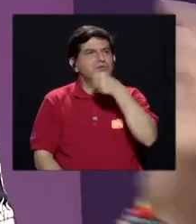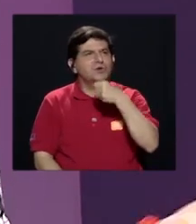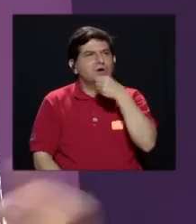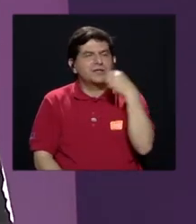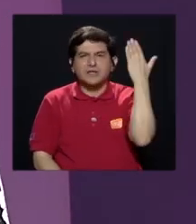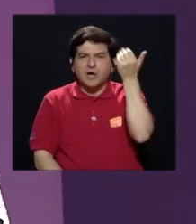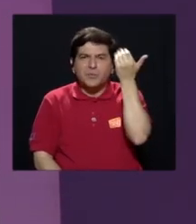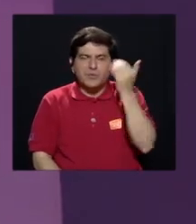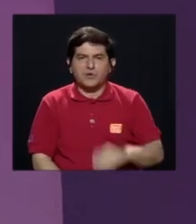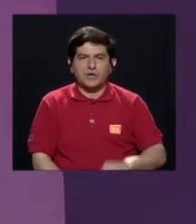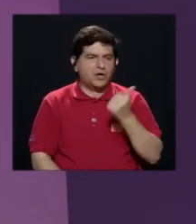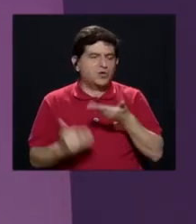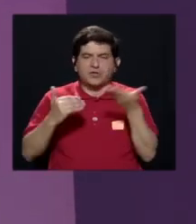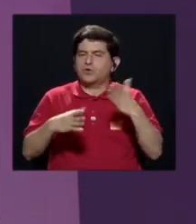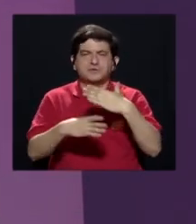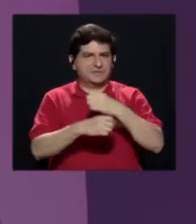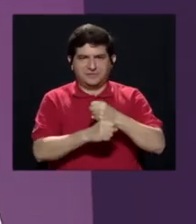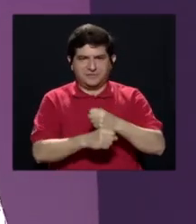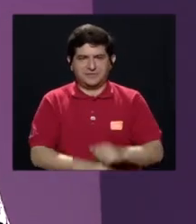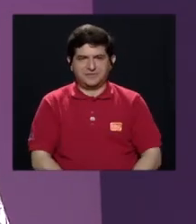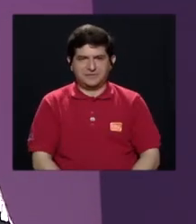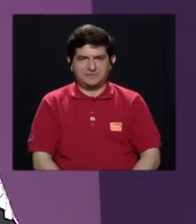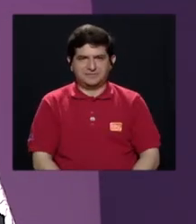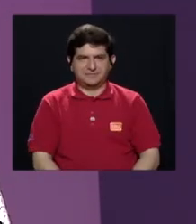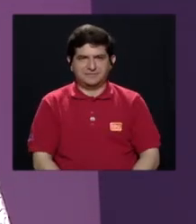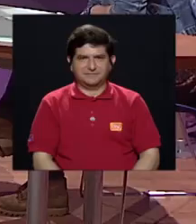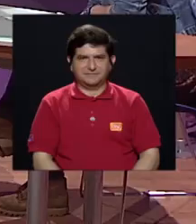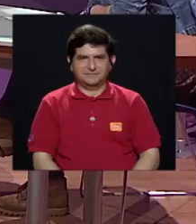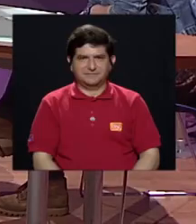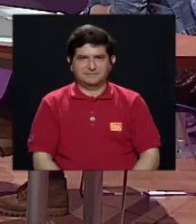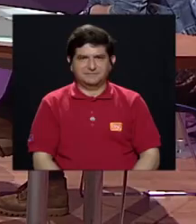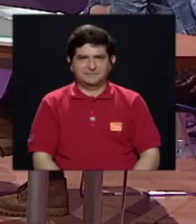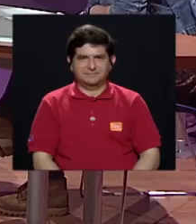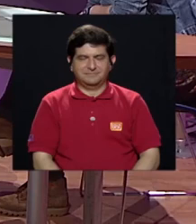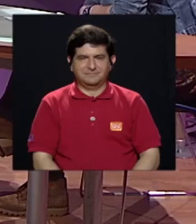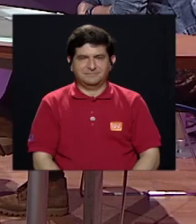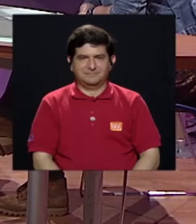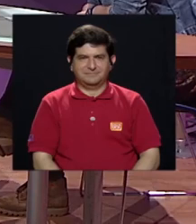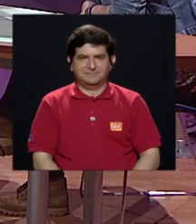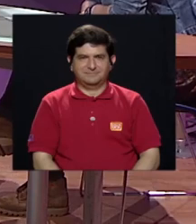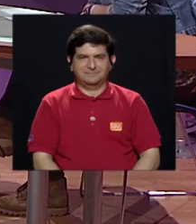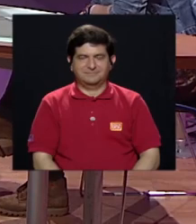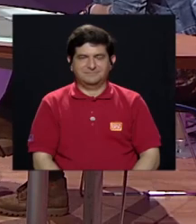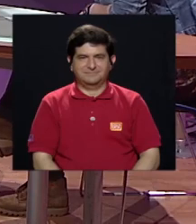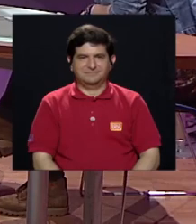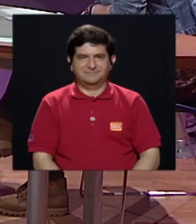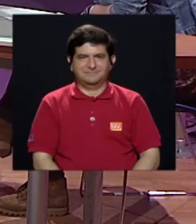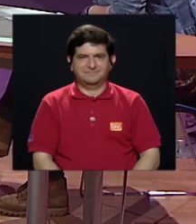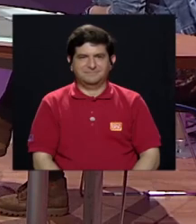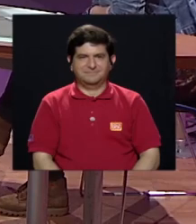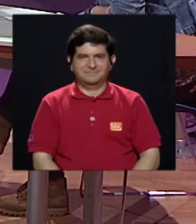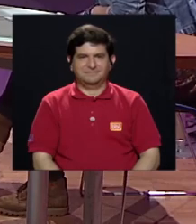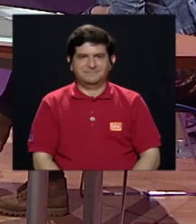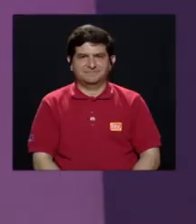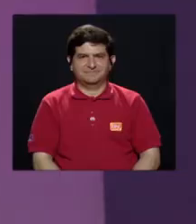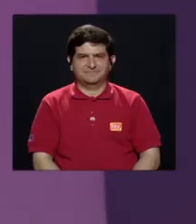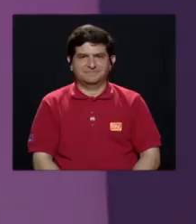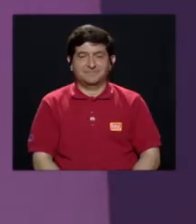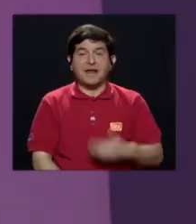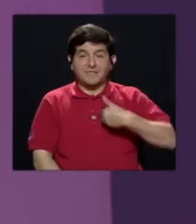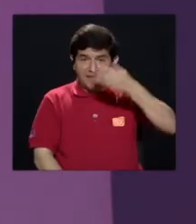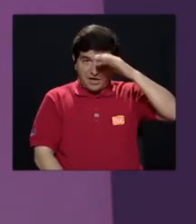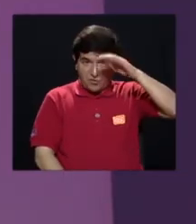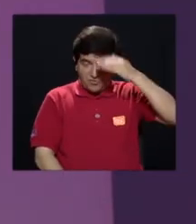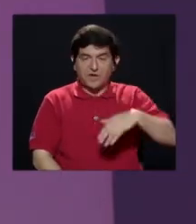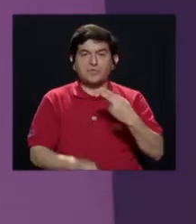yo canto y no hago otra cosa, ¿verdad? Pero decía, ¿dónde bajamos las canciones? Sí, ok. Bueno, tengo un Facebook que se